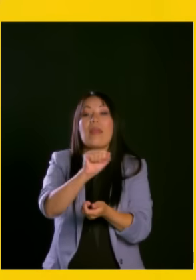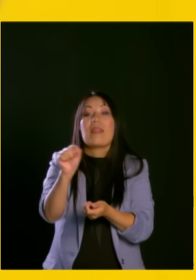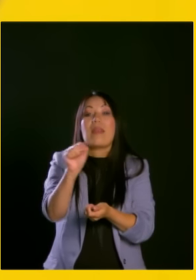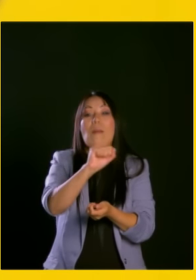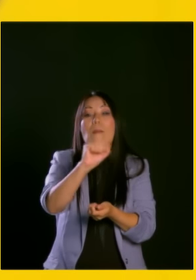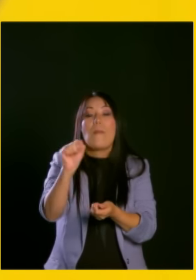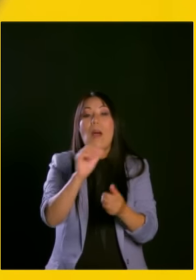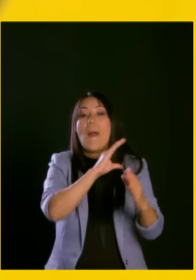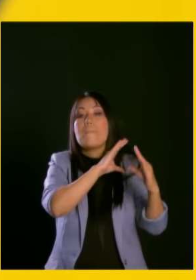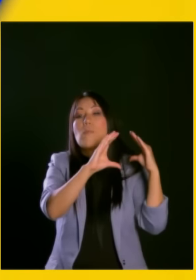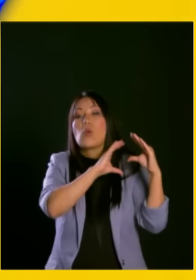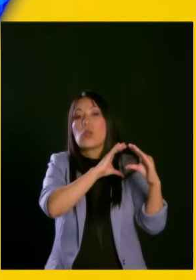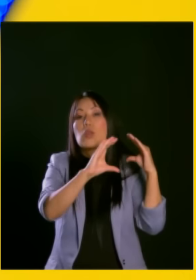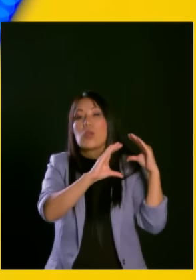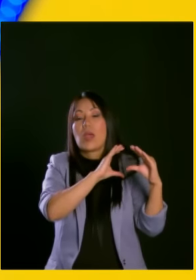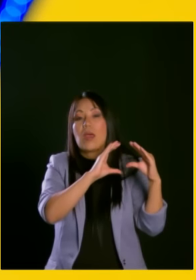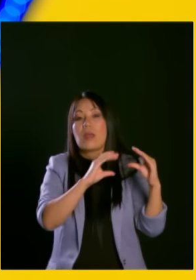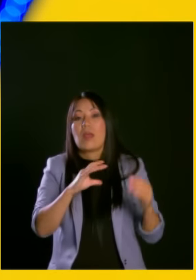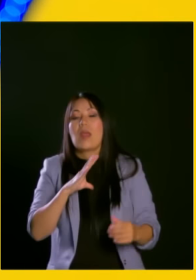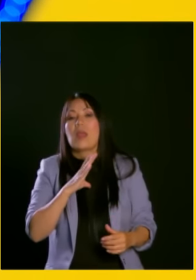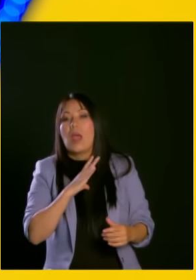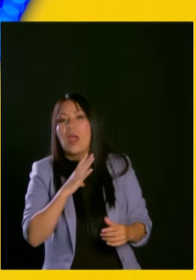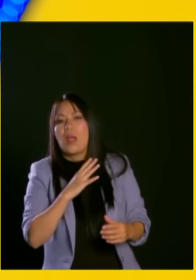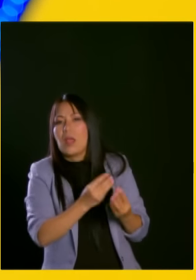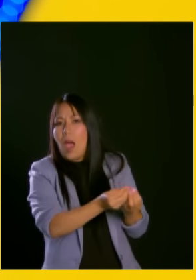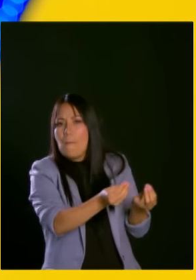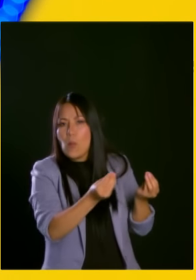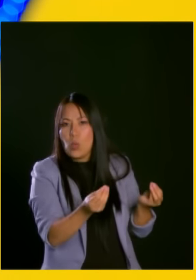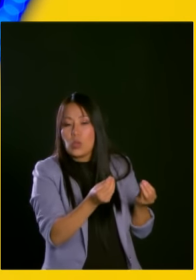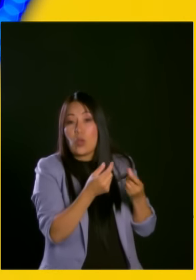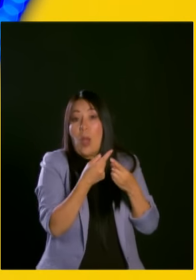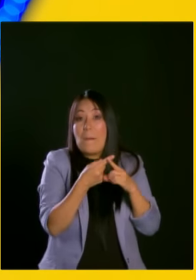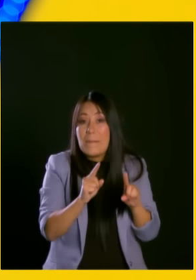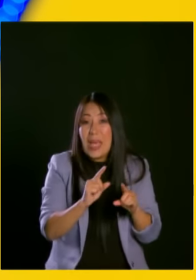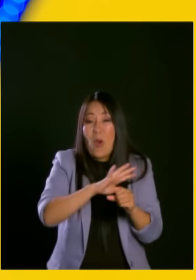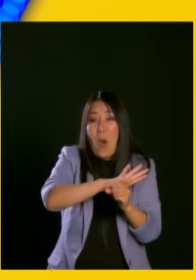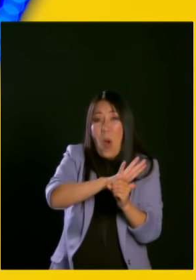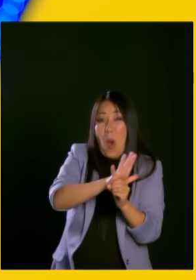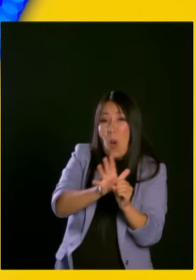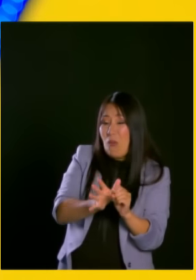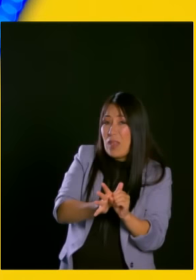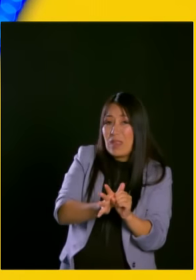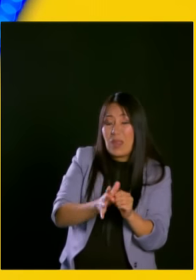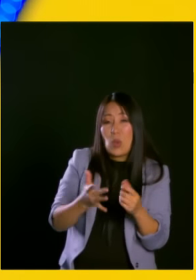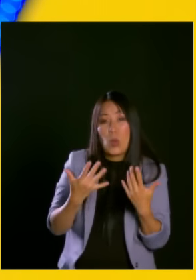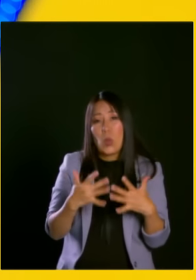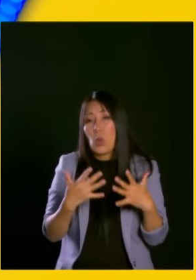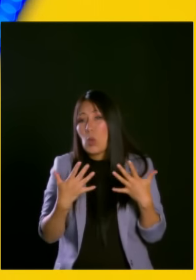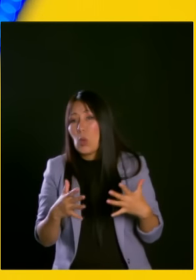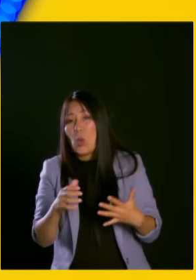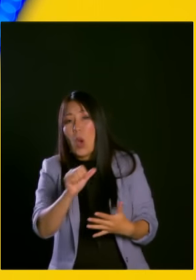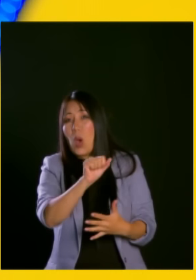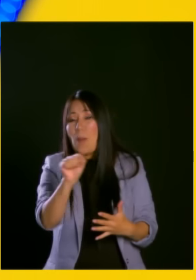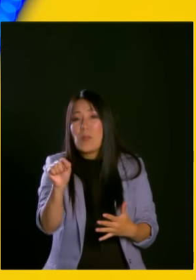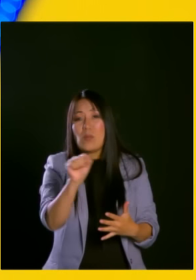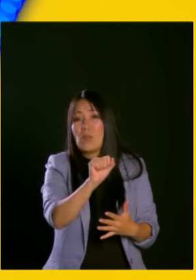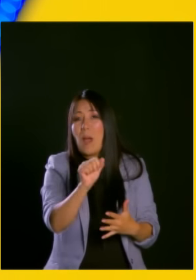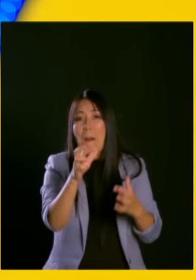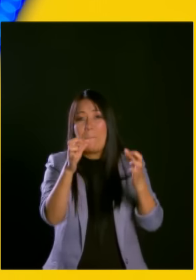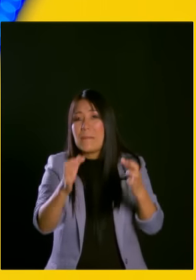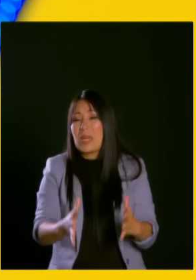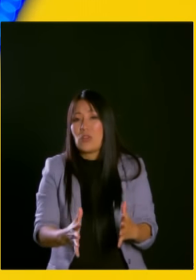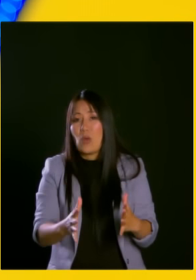¿cuántos buses tenés? Me dijo, tantos. Pero tenía más, me dijo. Pero la pandemia nos dejó sin choferes. Ya no regresaron a trabajar, me